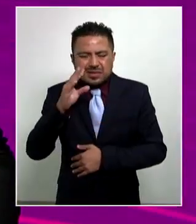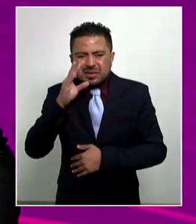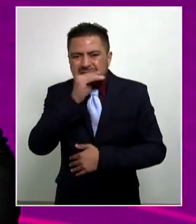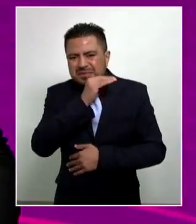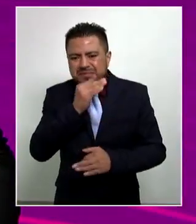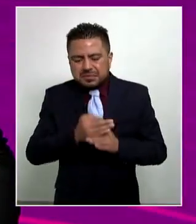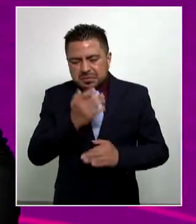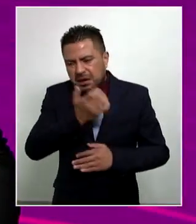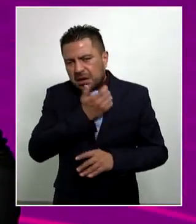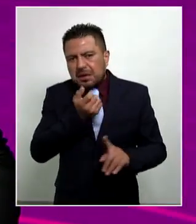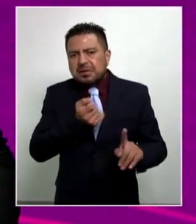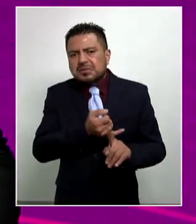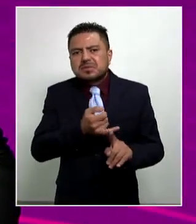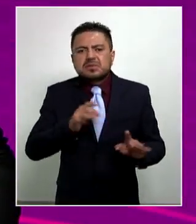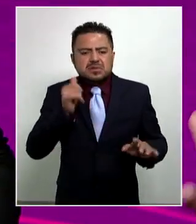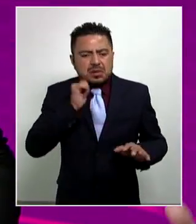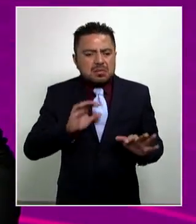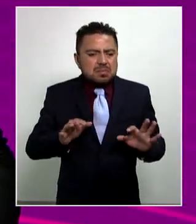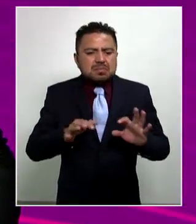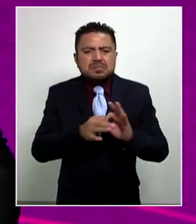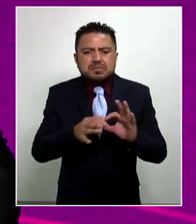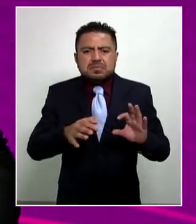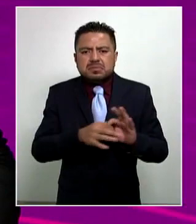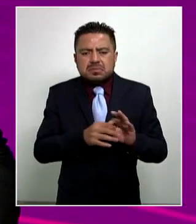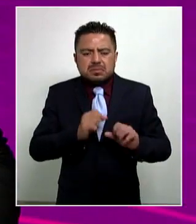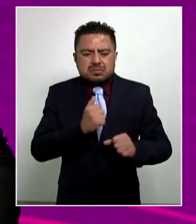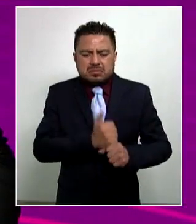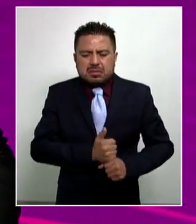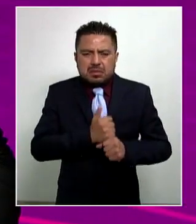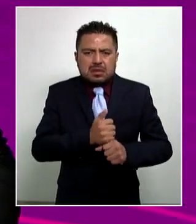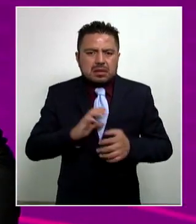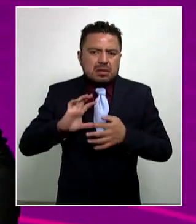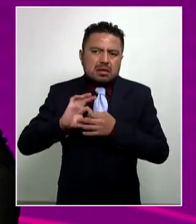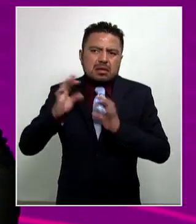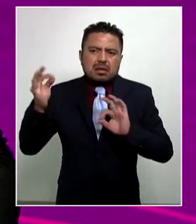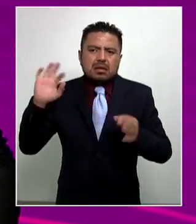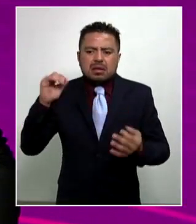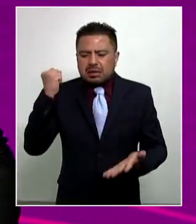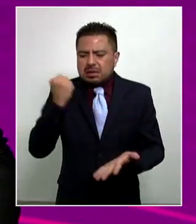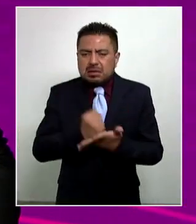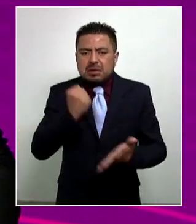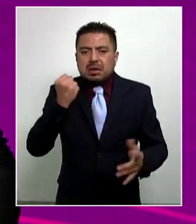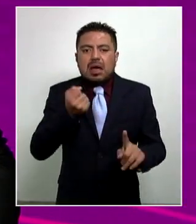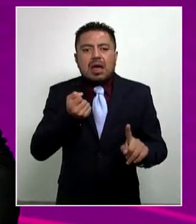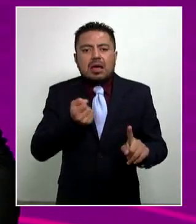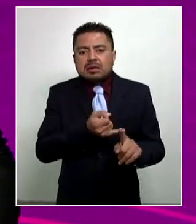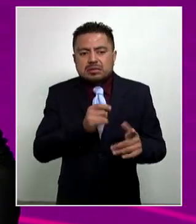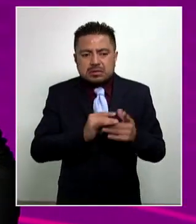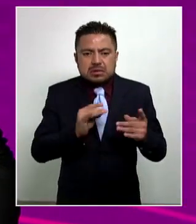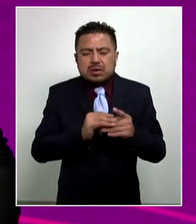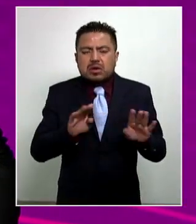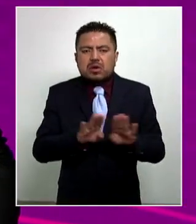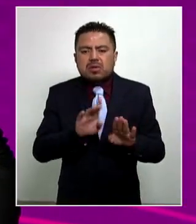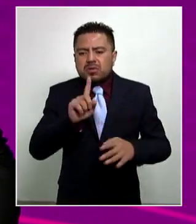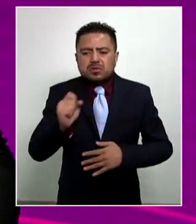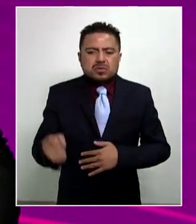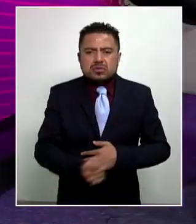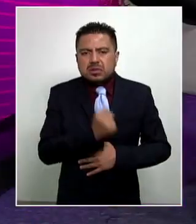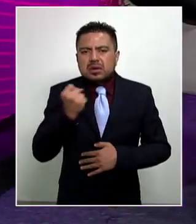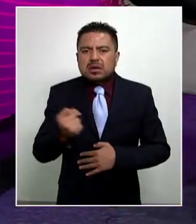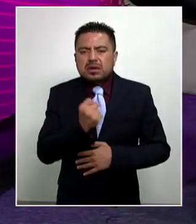conoce comúnmente, siempre están asociadas a la esclavización, ¿no? Están marcadas, están señaladas, es como una suerte